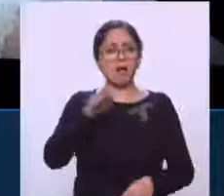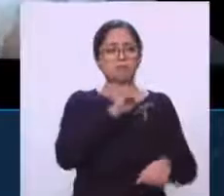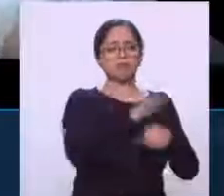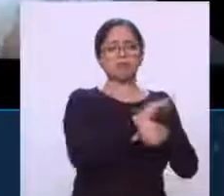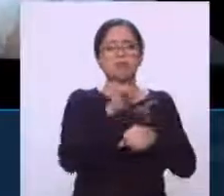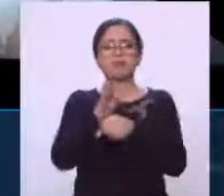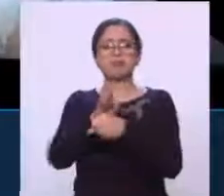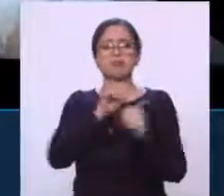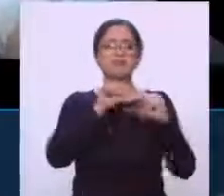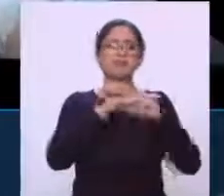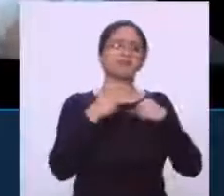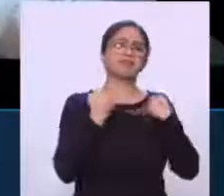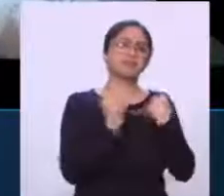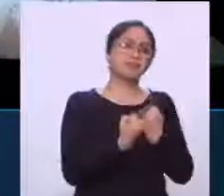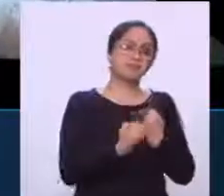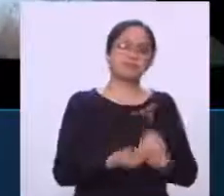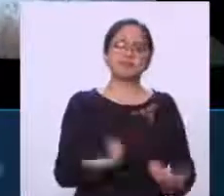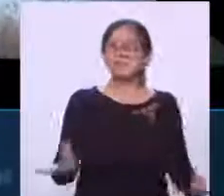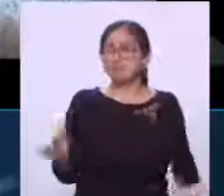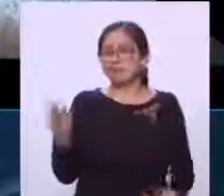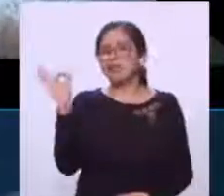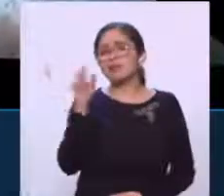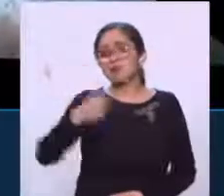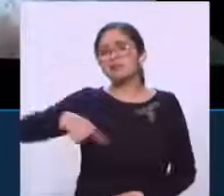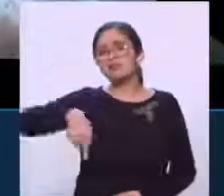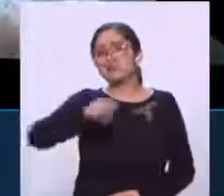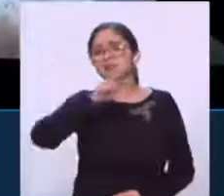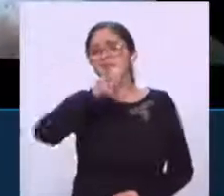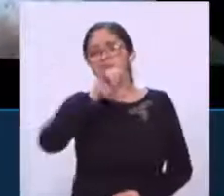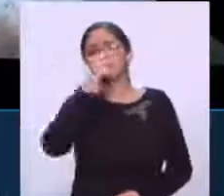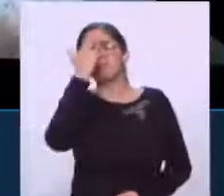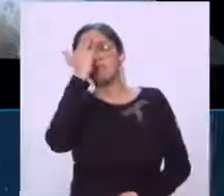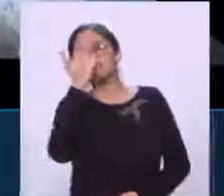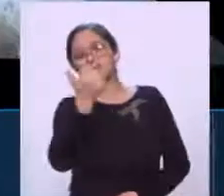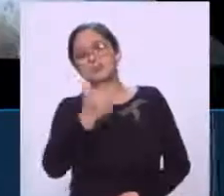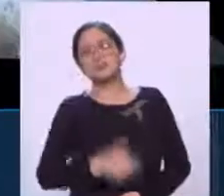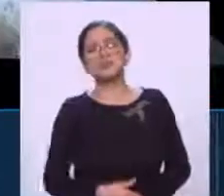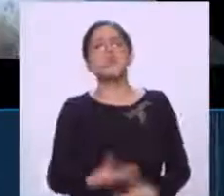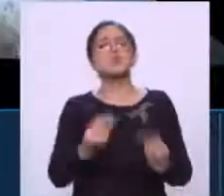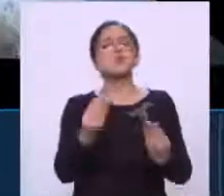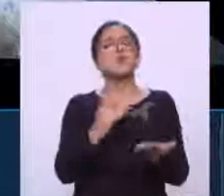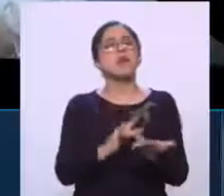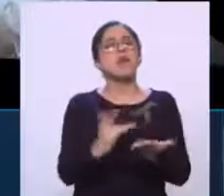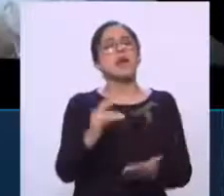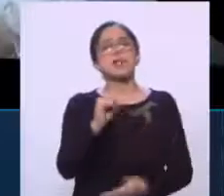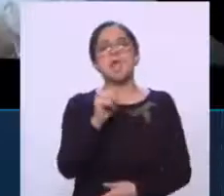Sin Por duda. lo menos da de qué pensar. Sin duda. Pues muchas gracias, muchísimas gracias, Saúl,